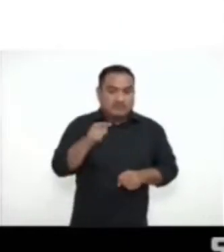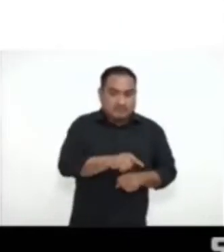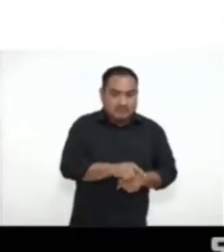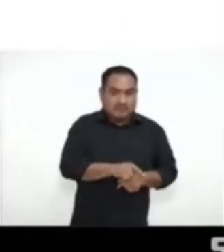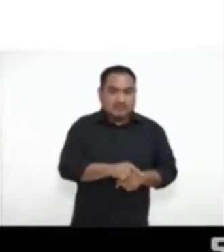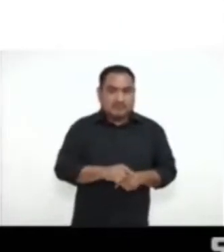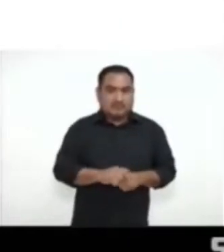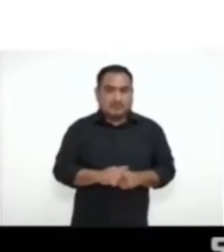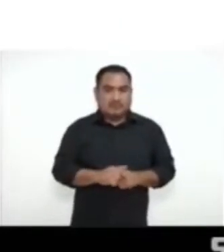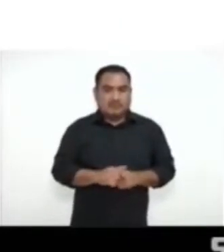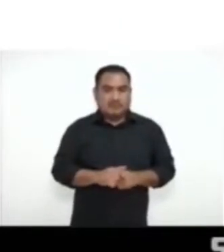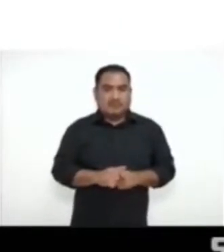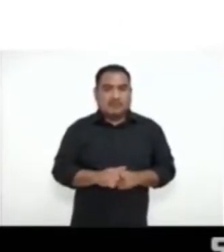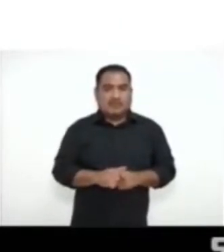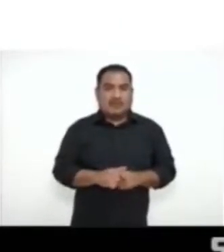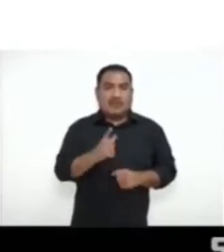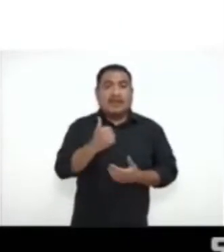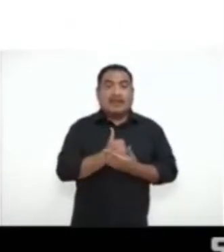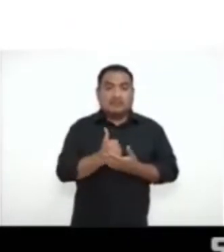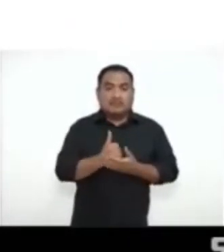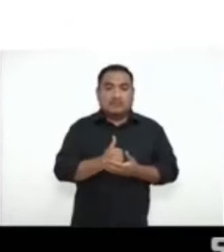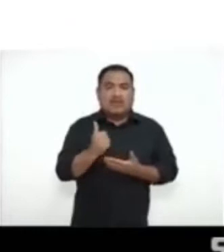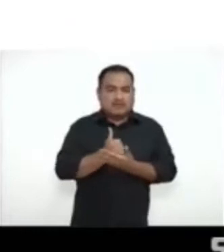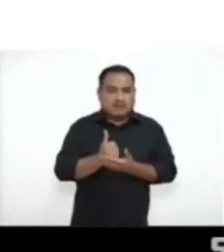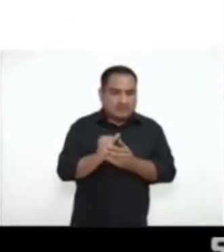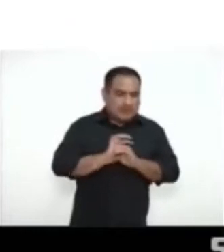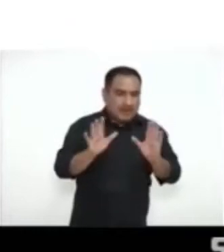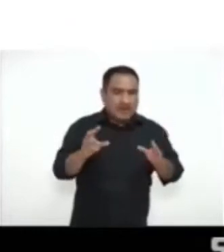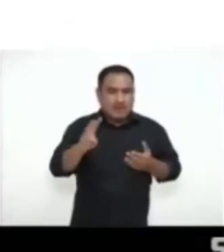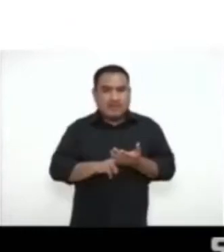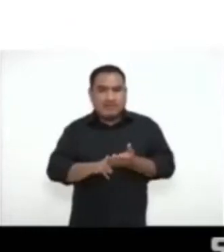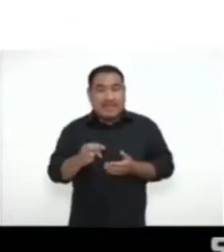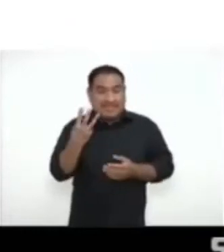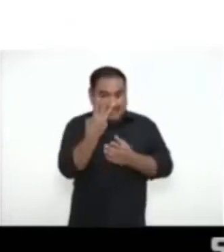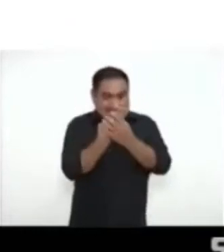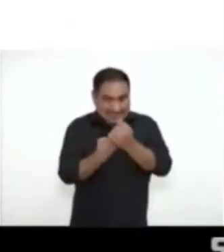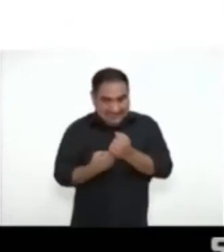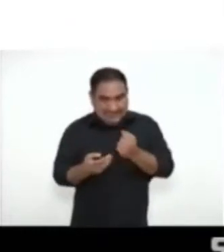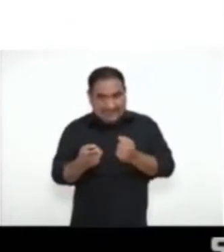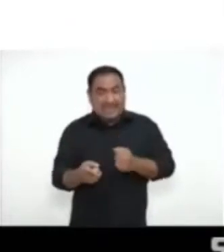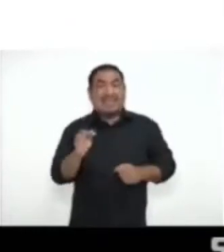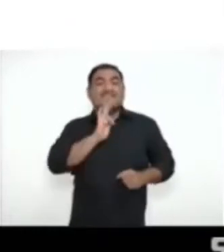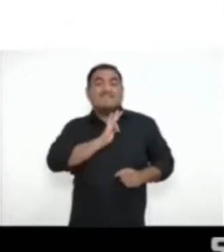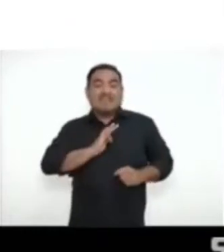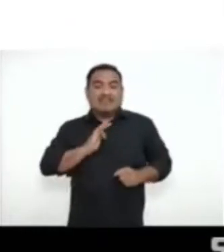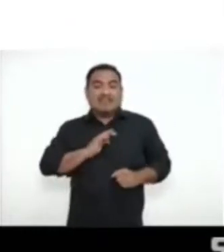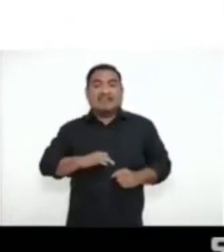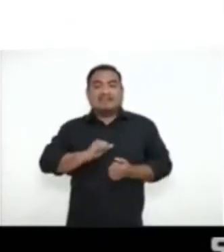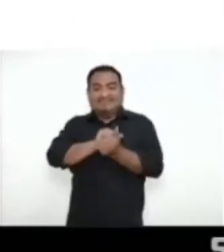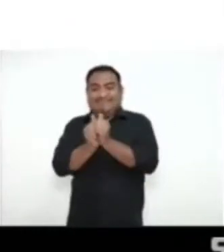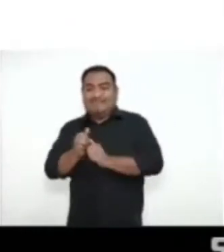la serotonina, la oxitocina son las hormonas de la felicidad.